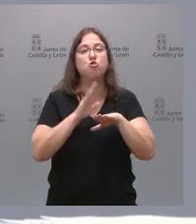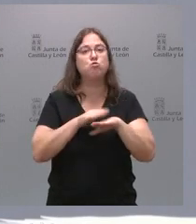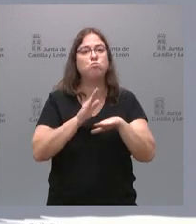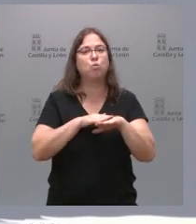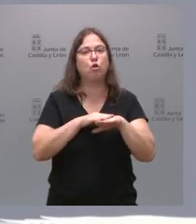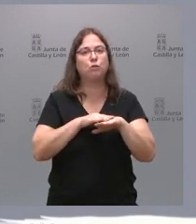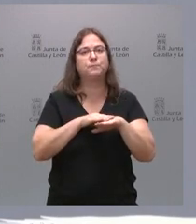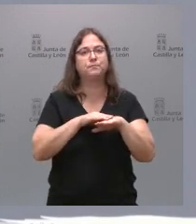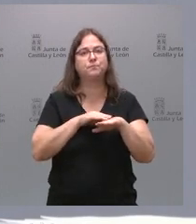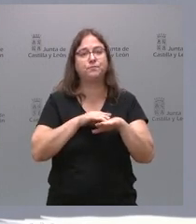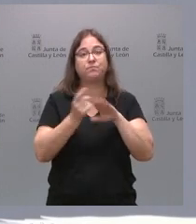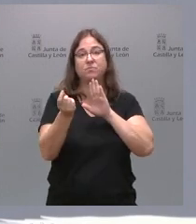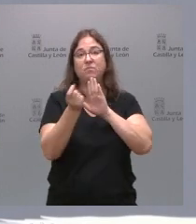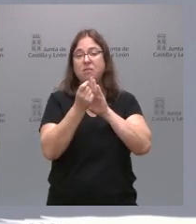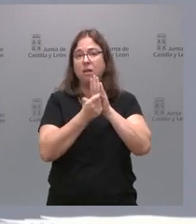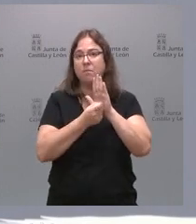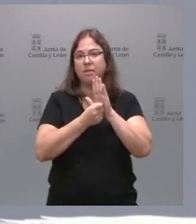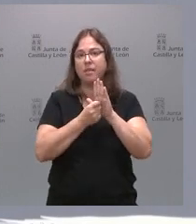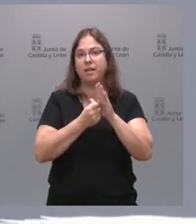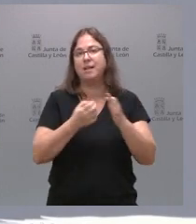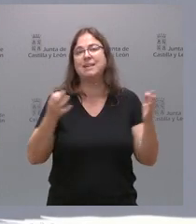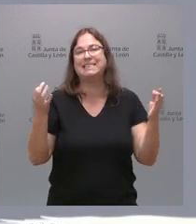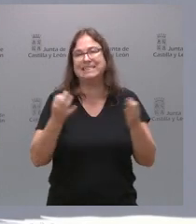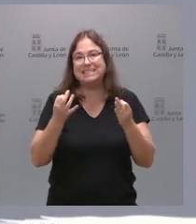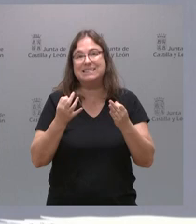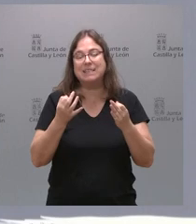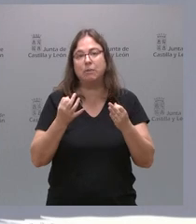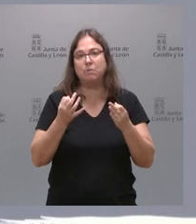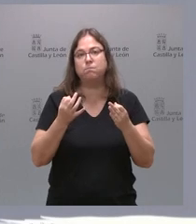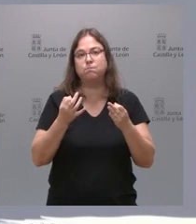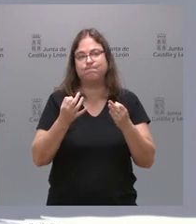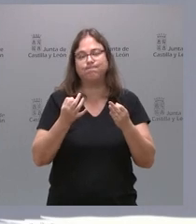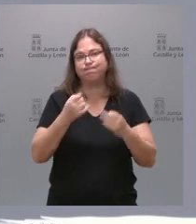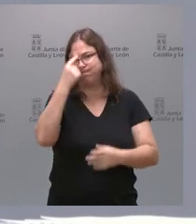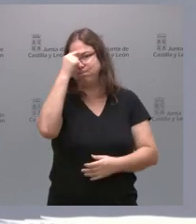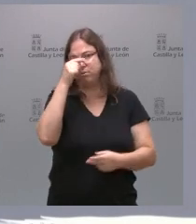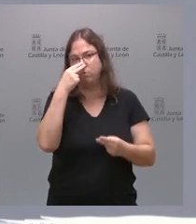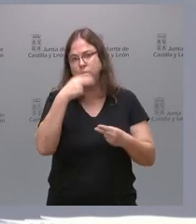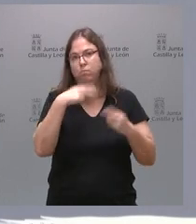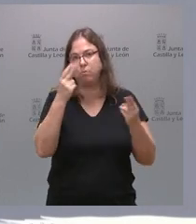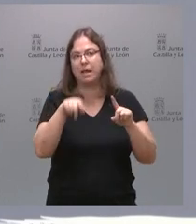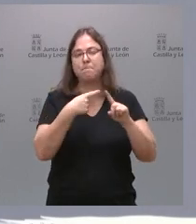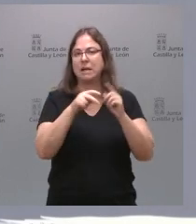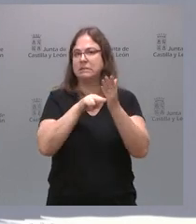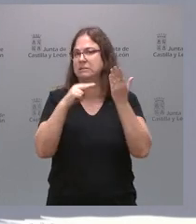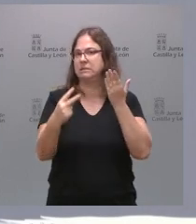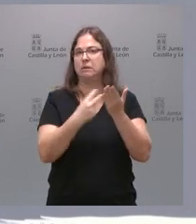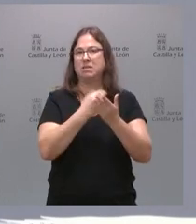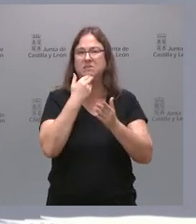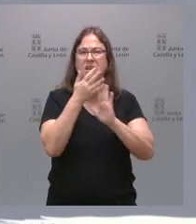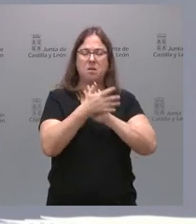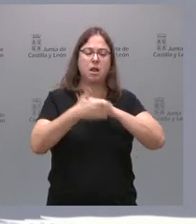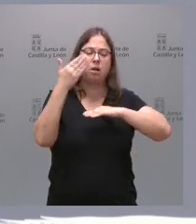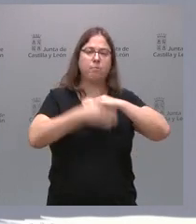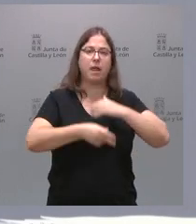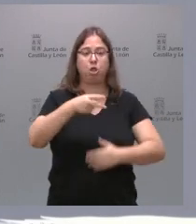yo creo que las medidas pues tienen que ser cuanto antes conocidas públicas y transparentes se nos habló del plazo